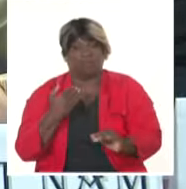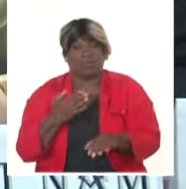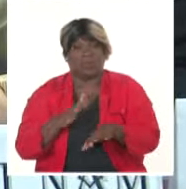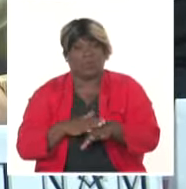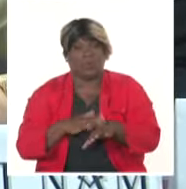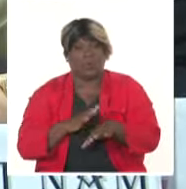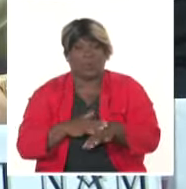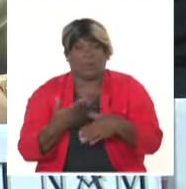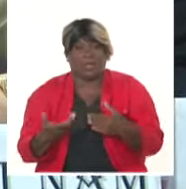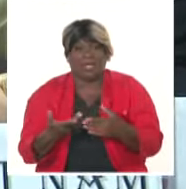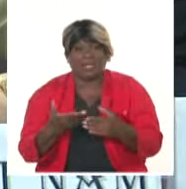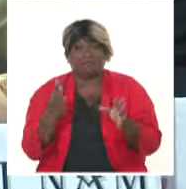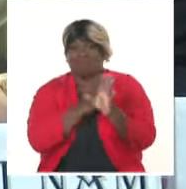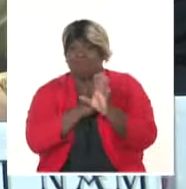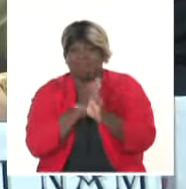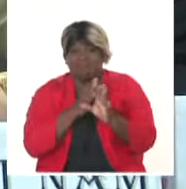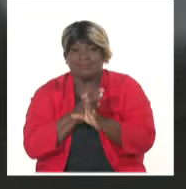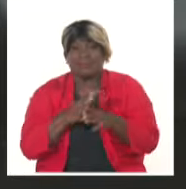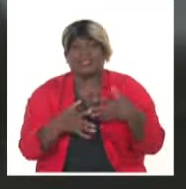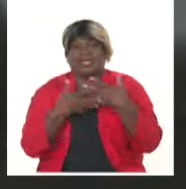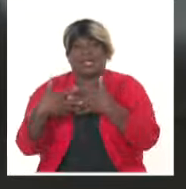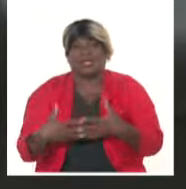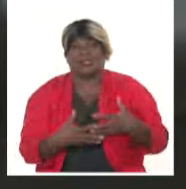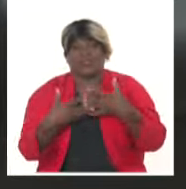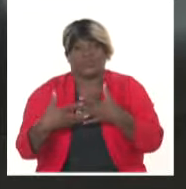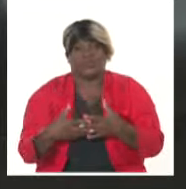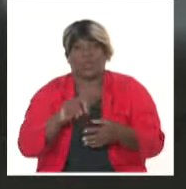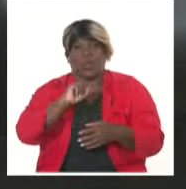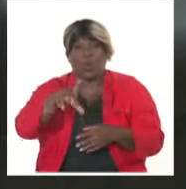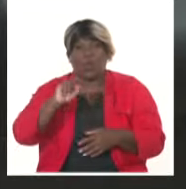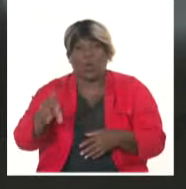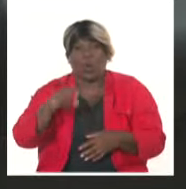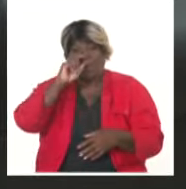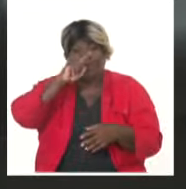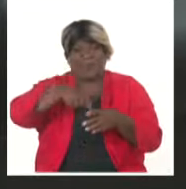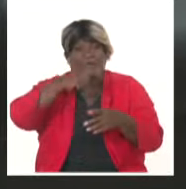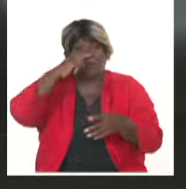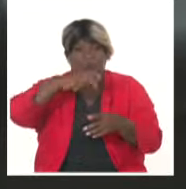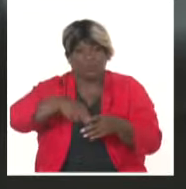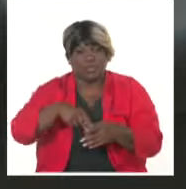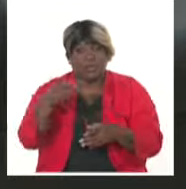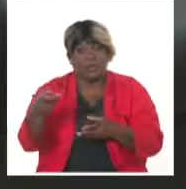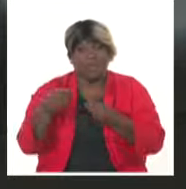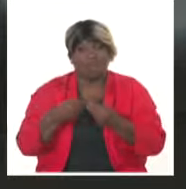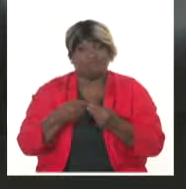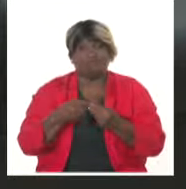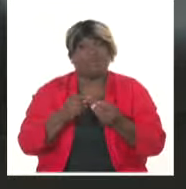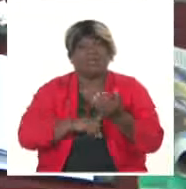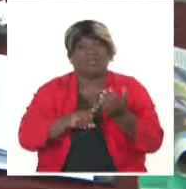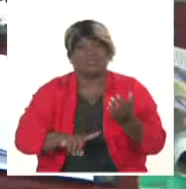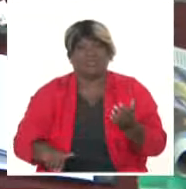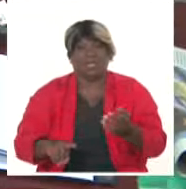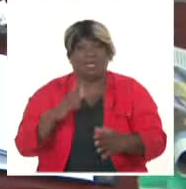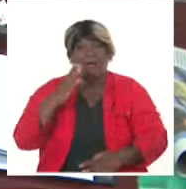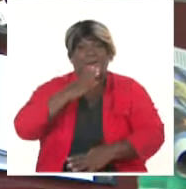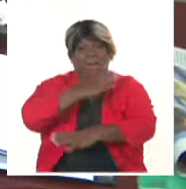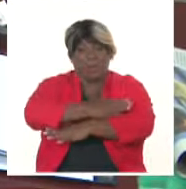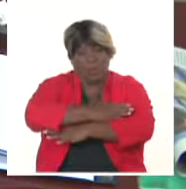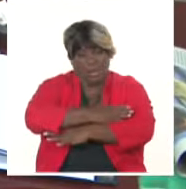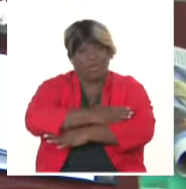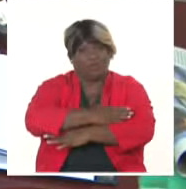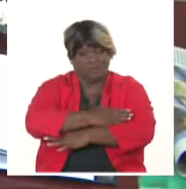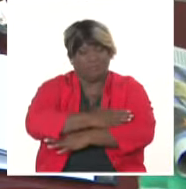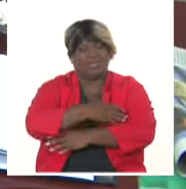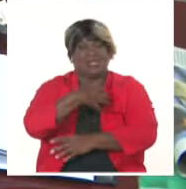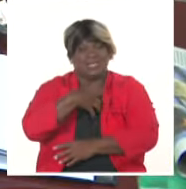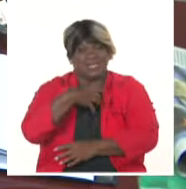la persecución norteamericana a las compras de combustible para la generación eléctrica. El bloqueo tiene una expresión